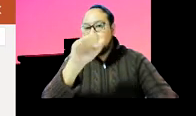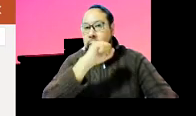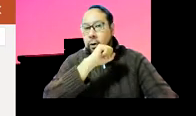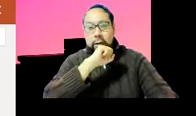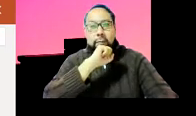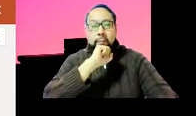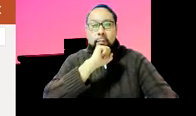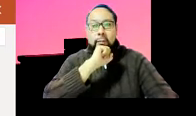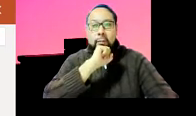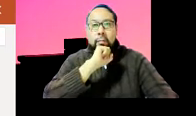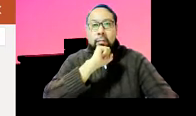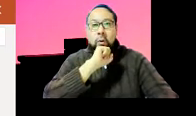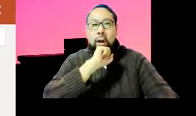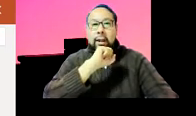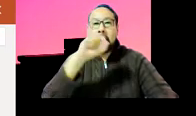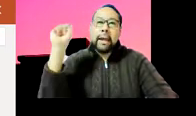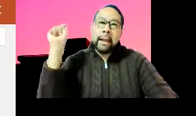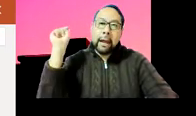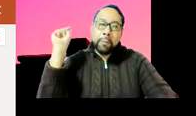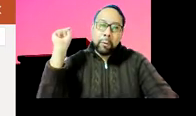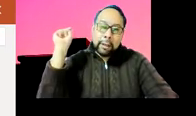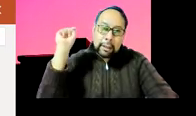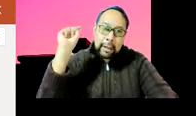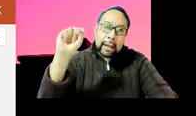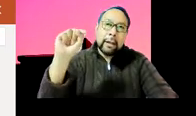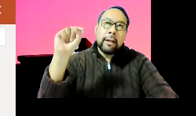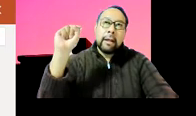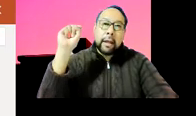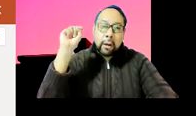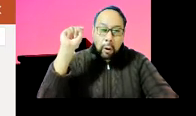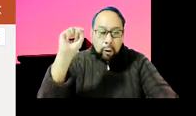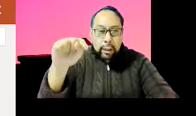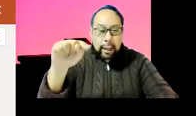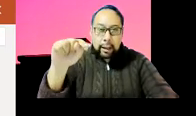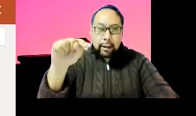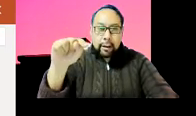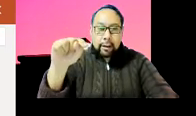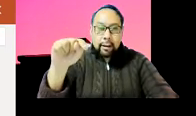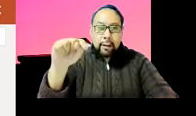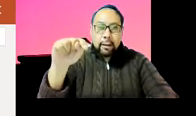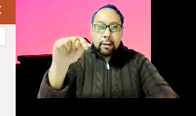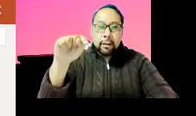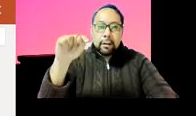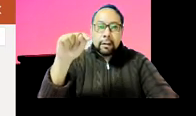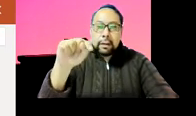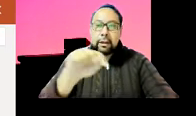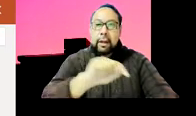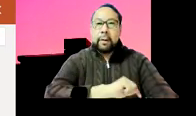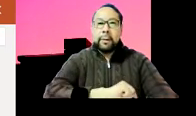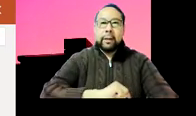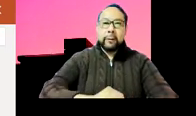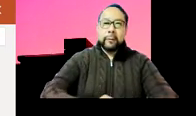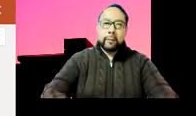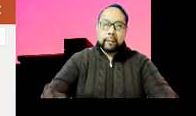Hay excepciones. ¿Cuál? En la publicidad ecológica, sí